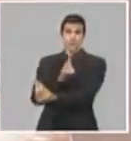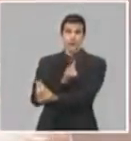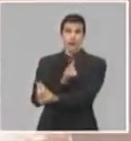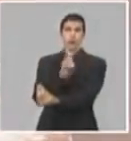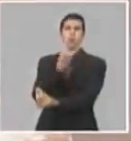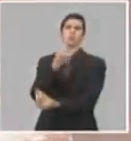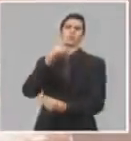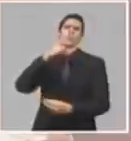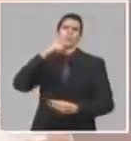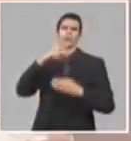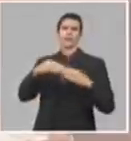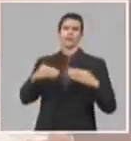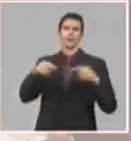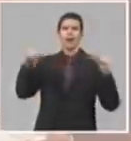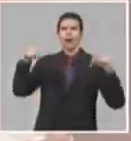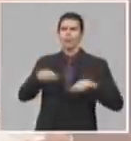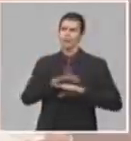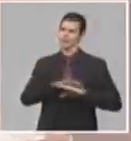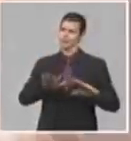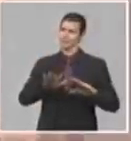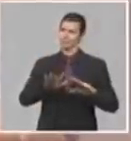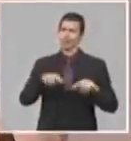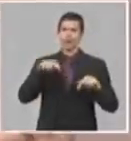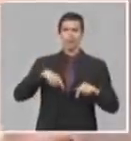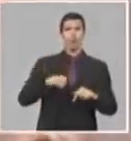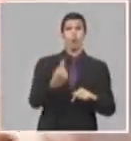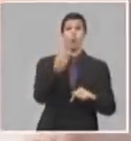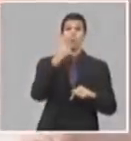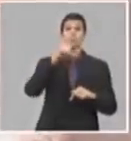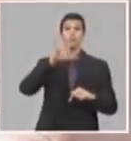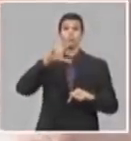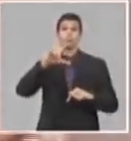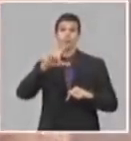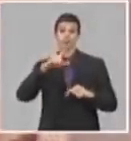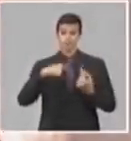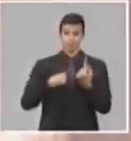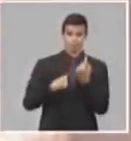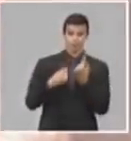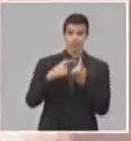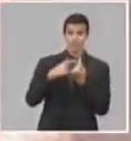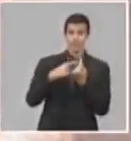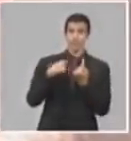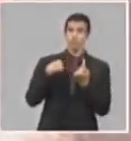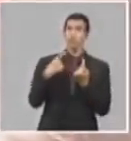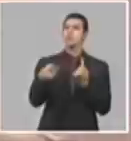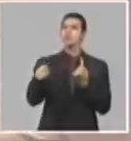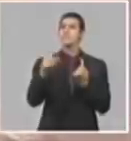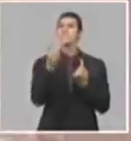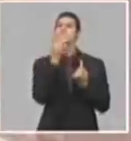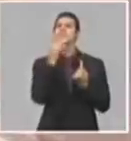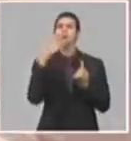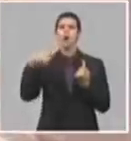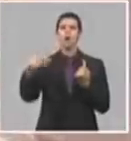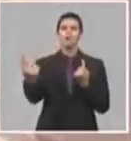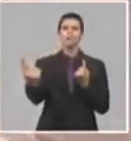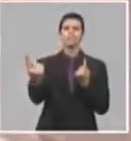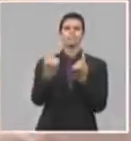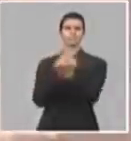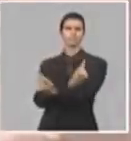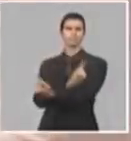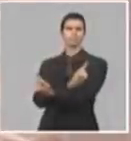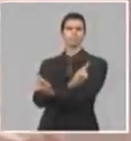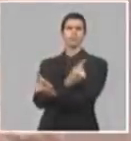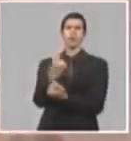momento es importante facilitar que esos dólares se puedan dedicar a